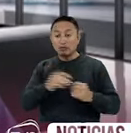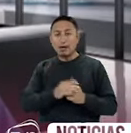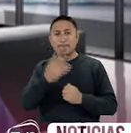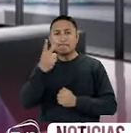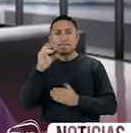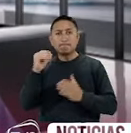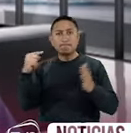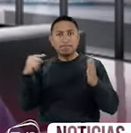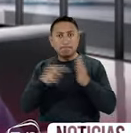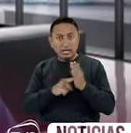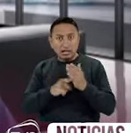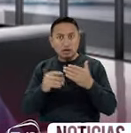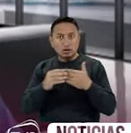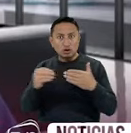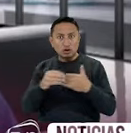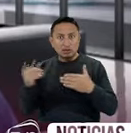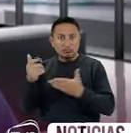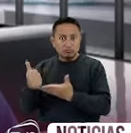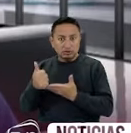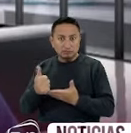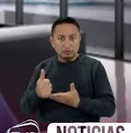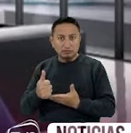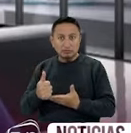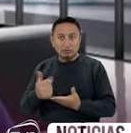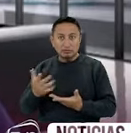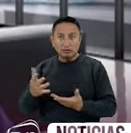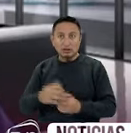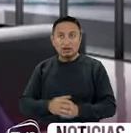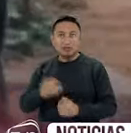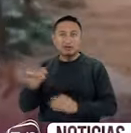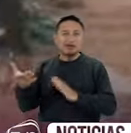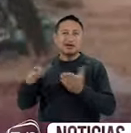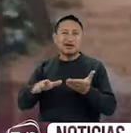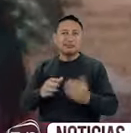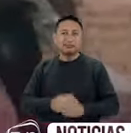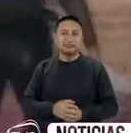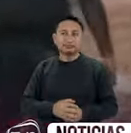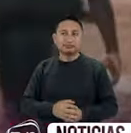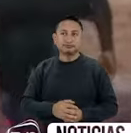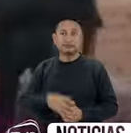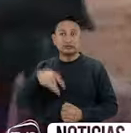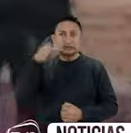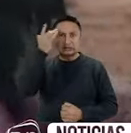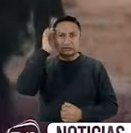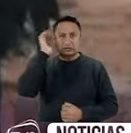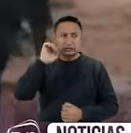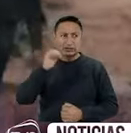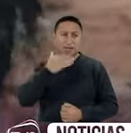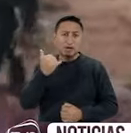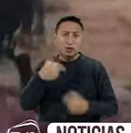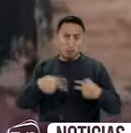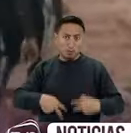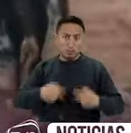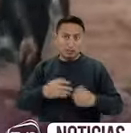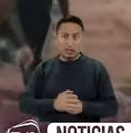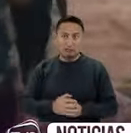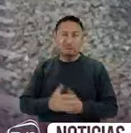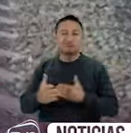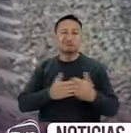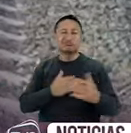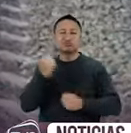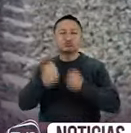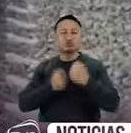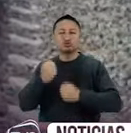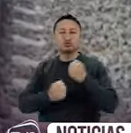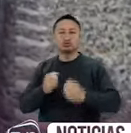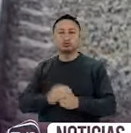supuesto rescate y nunca los rescataron porque ya los asesinaron. En su desesperación por mejores días, perecieron en